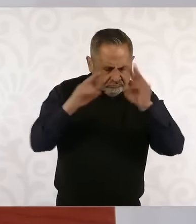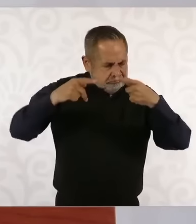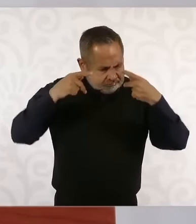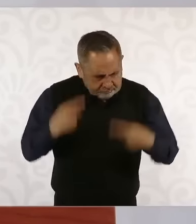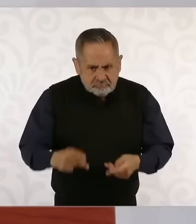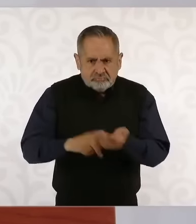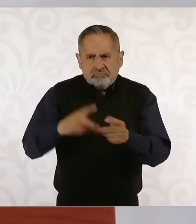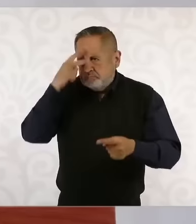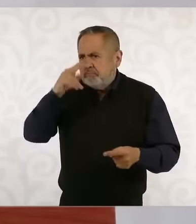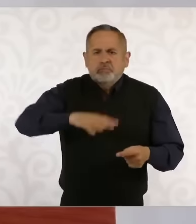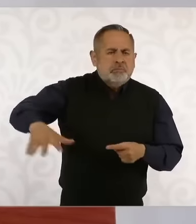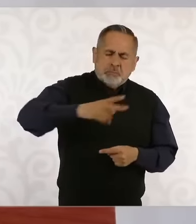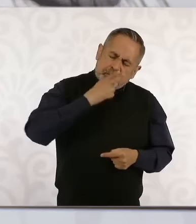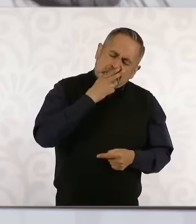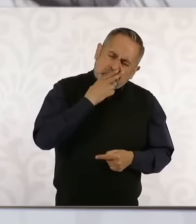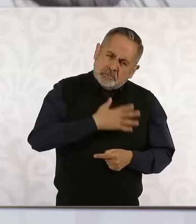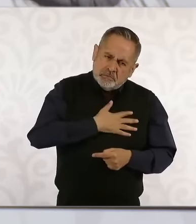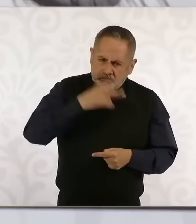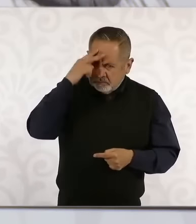nacionalista es muy fuerte,